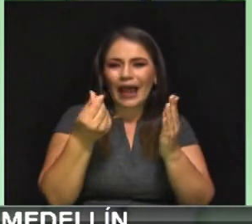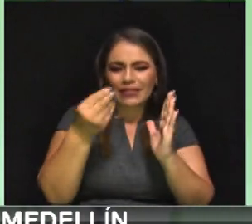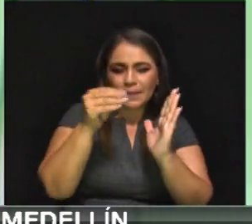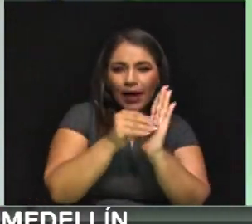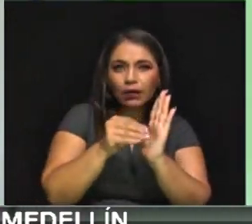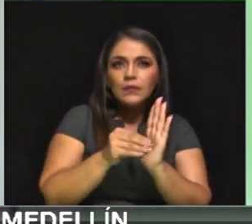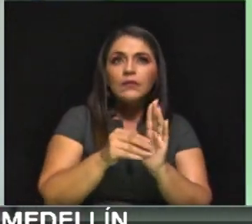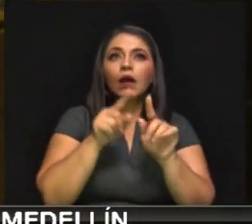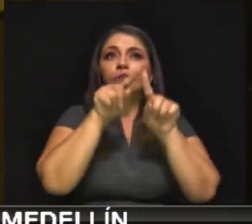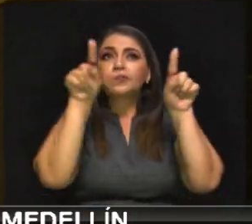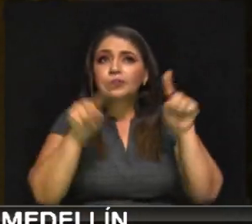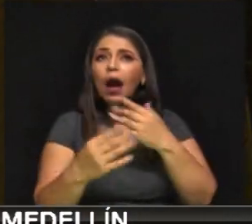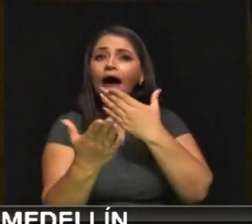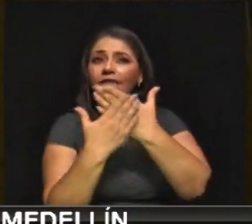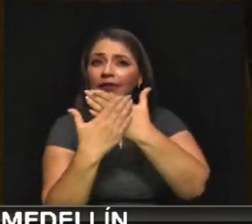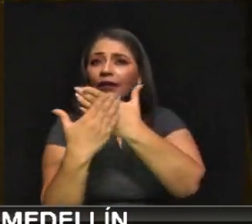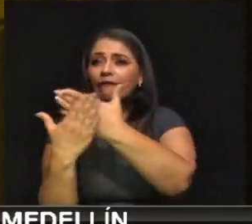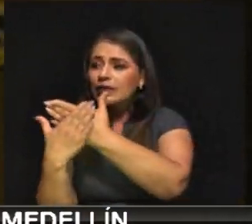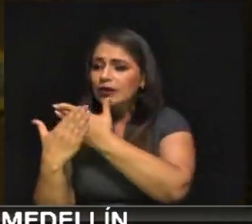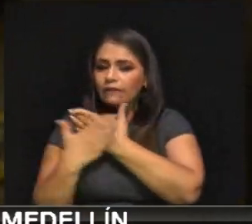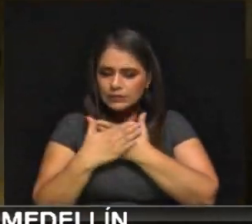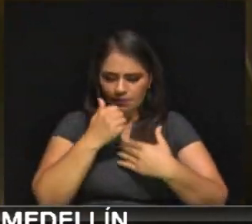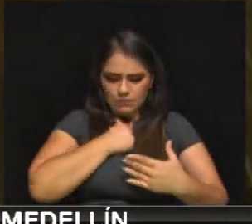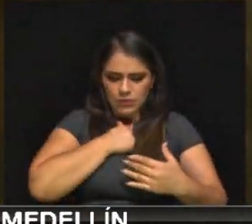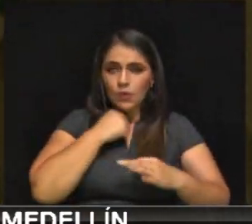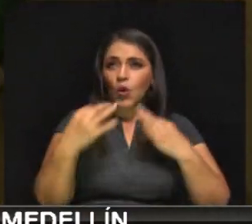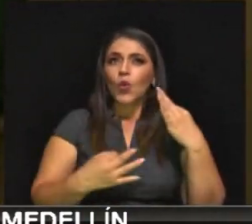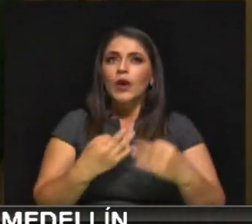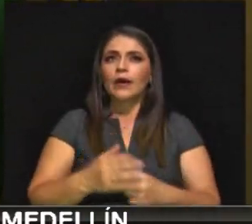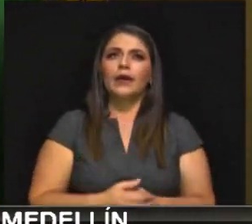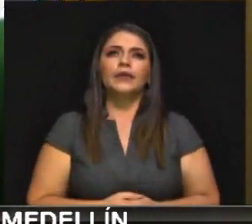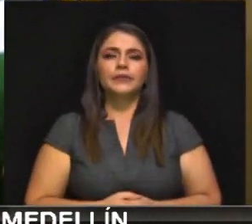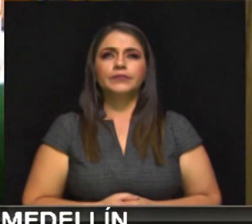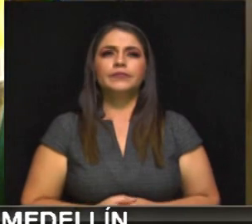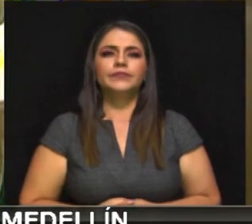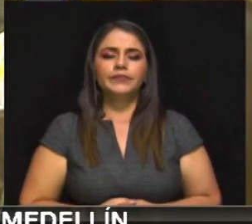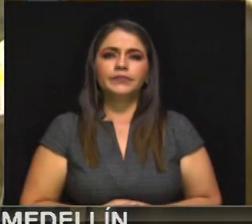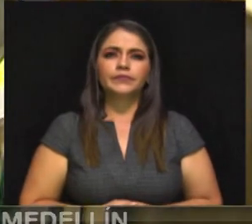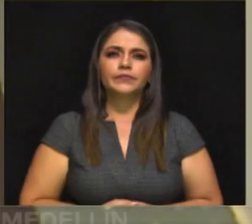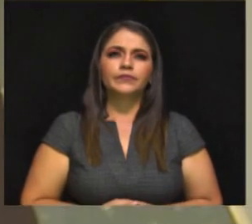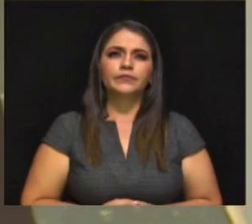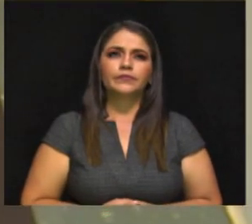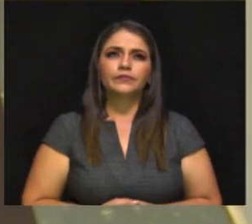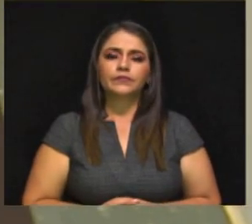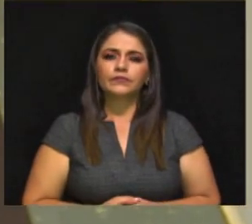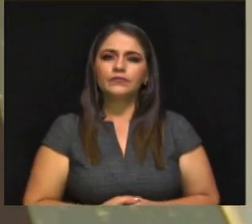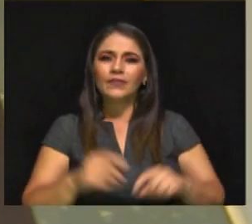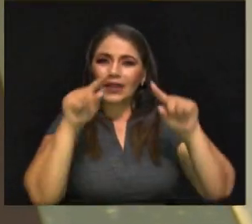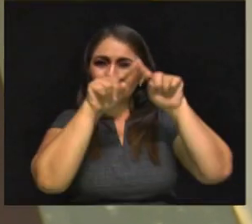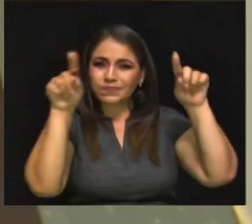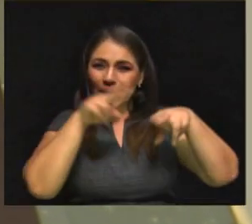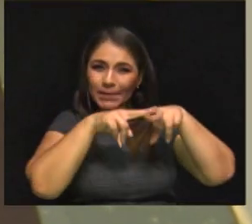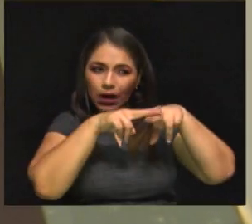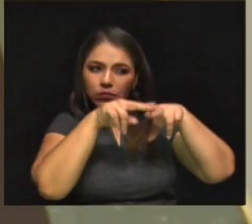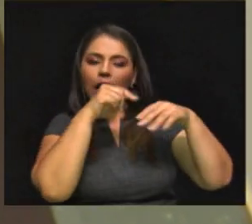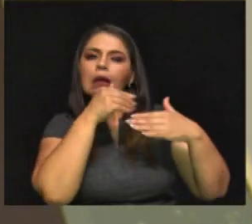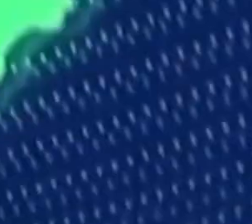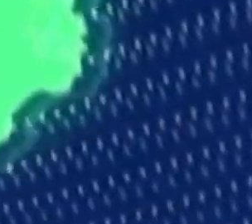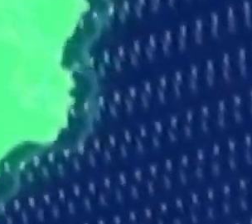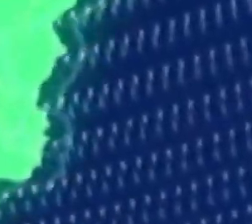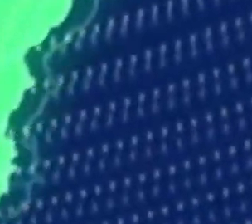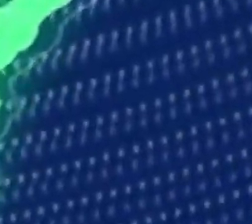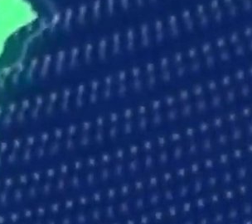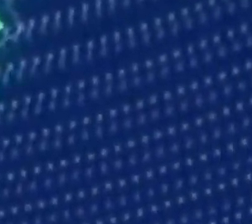hay señalizaciones que invitan al autocuidado. Los vagones tendrán las recomendaciones para los usuarios paulatinamente.